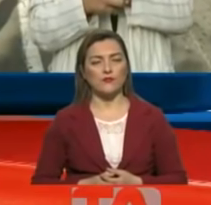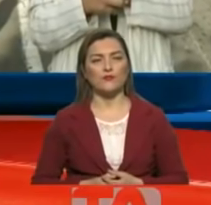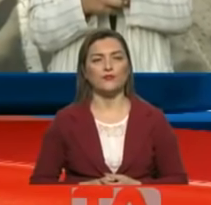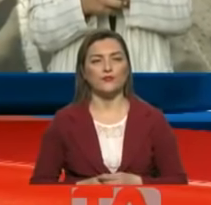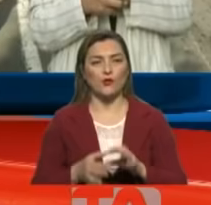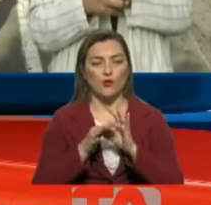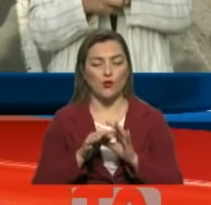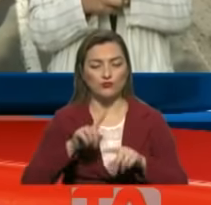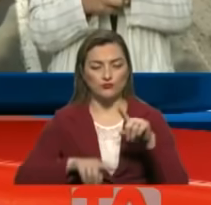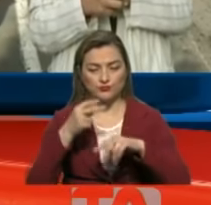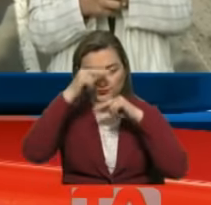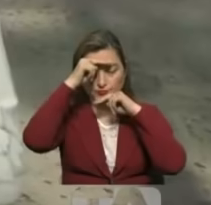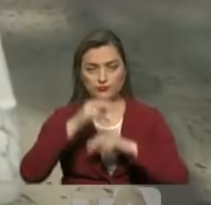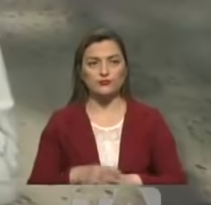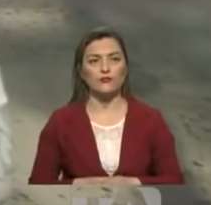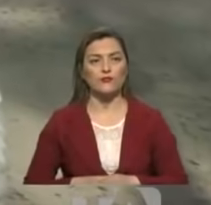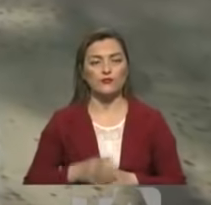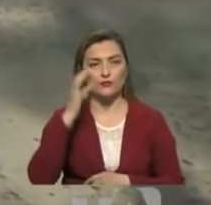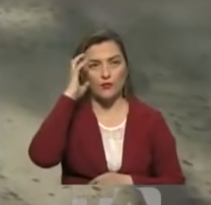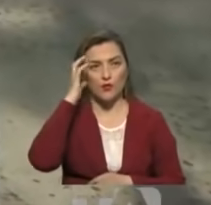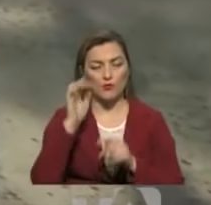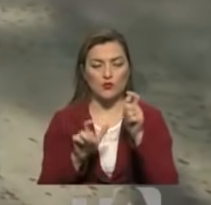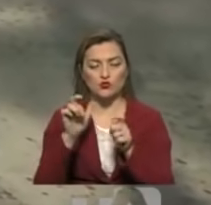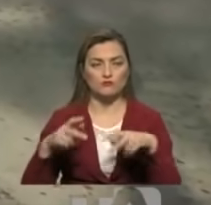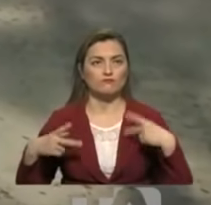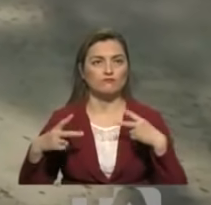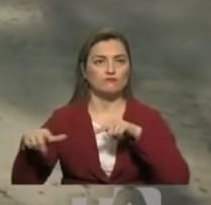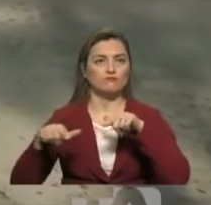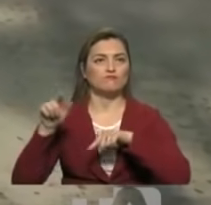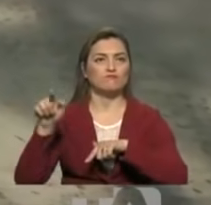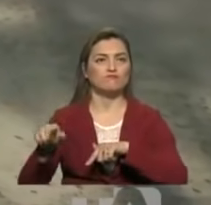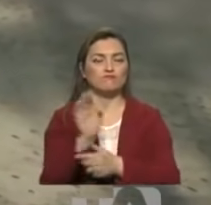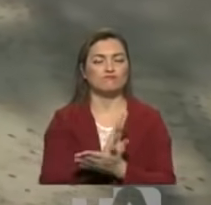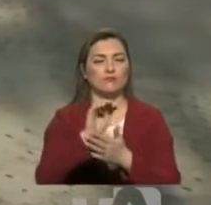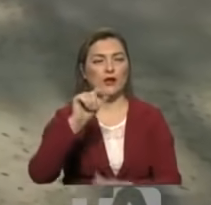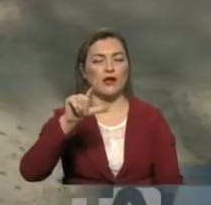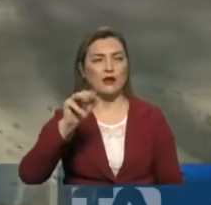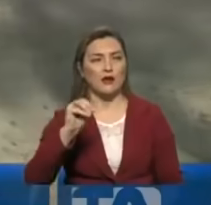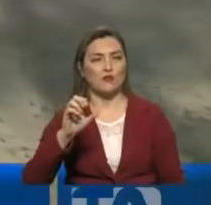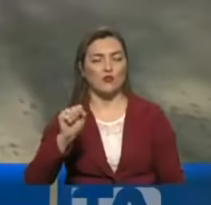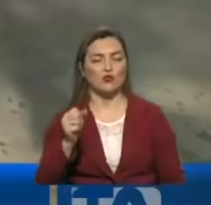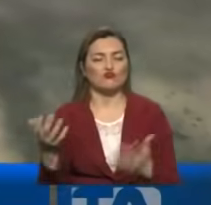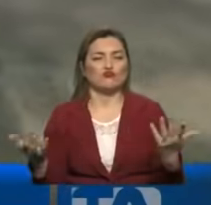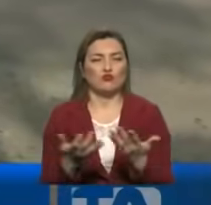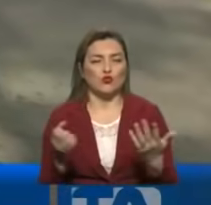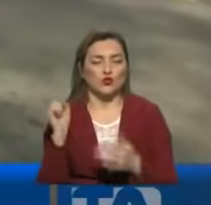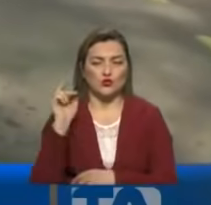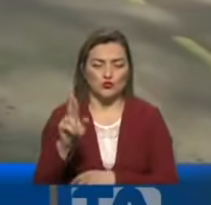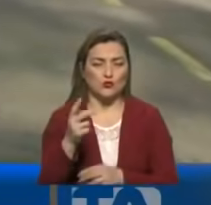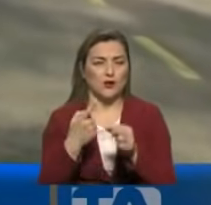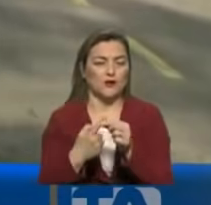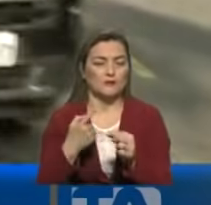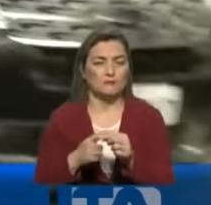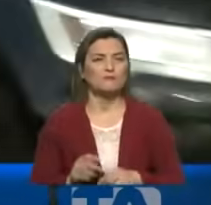Compañeras, amigos, televidentes, realmente están preocupados los moradores del barrio Álamos. Esto es al suroriente de la capital, para más o menos ubicar